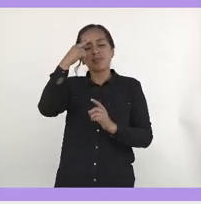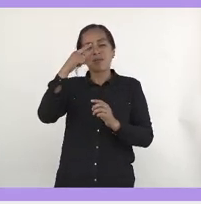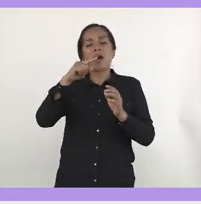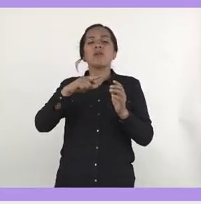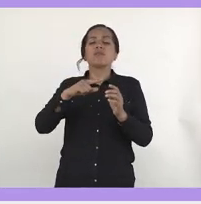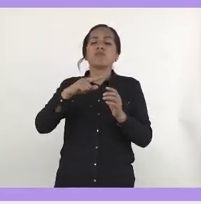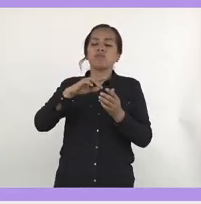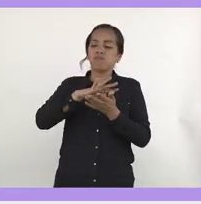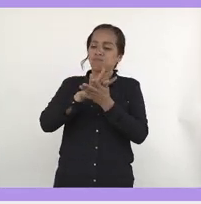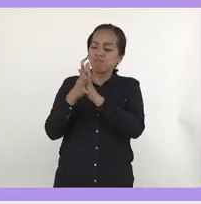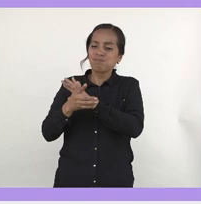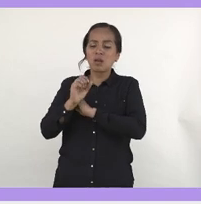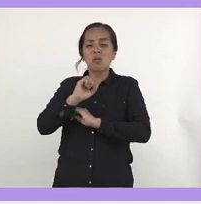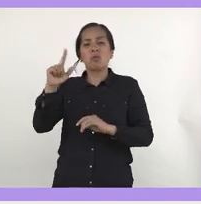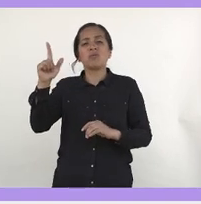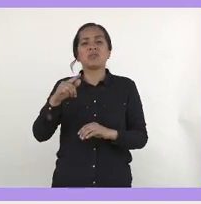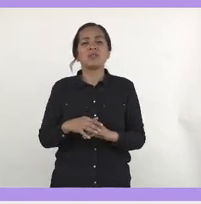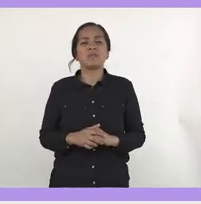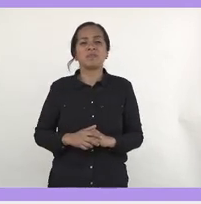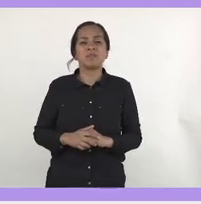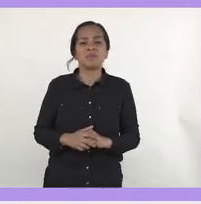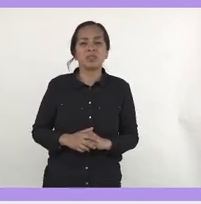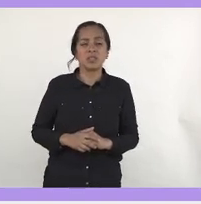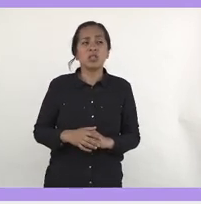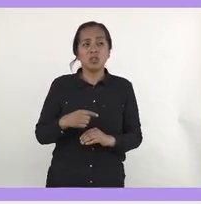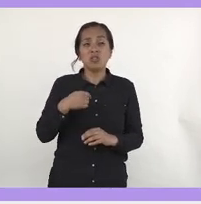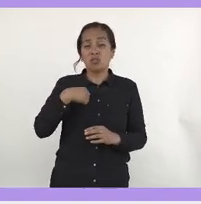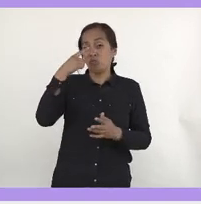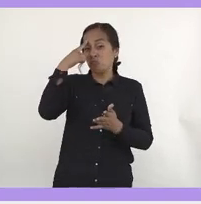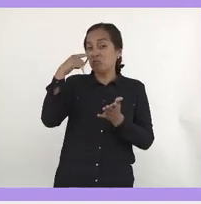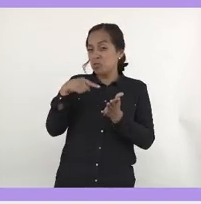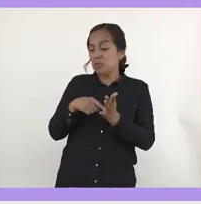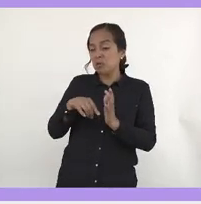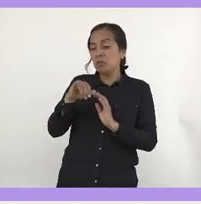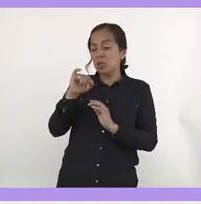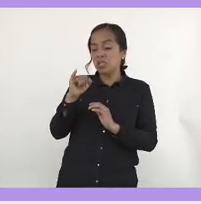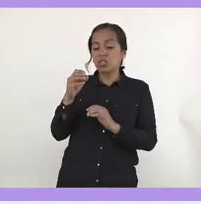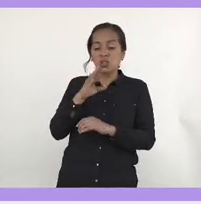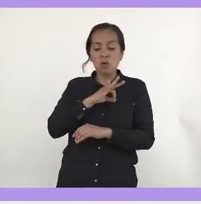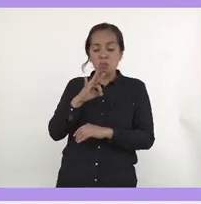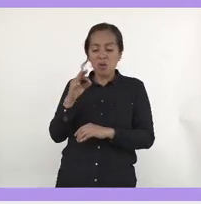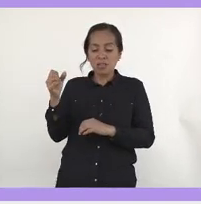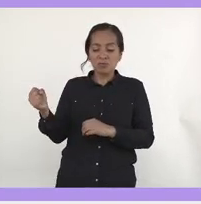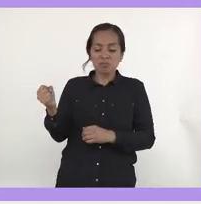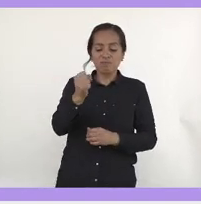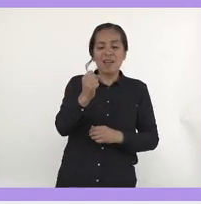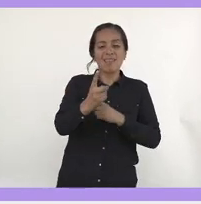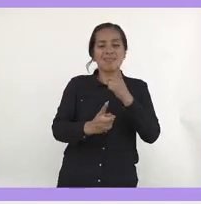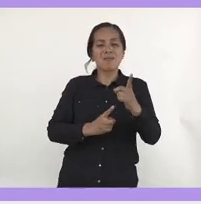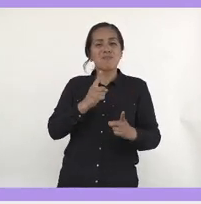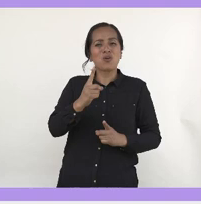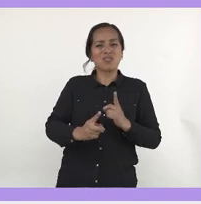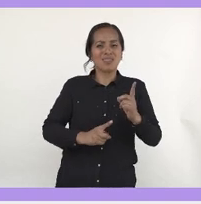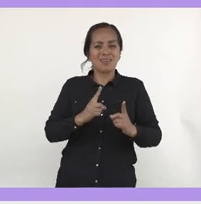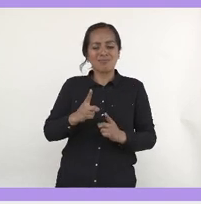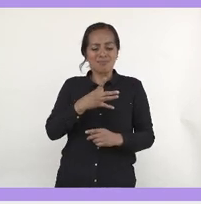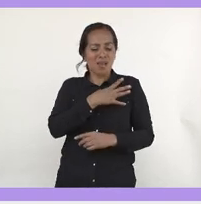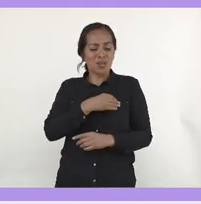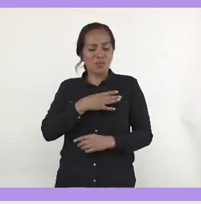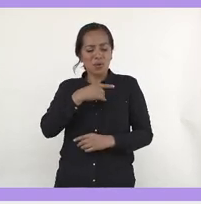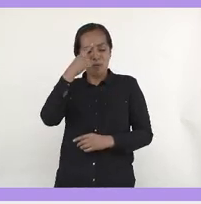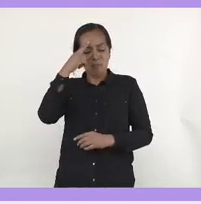profesionales Bueno yo creo que el mejor contexto en el que puedes poner a un hijo es en el deporte México tiene